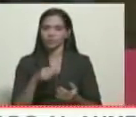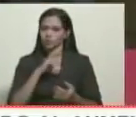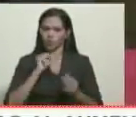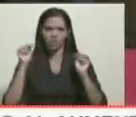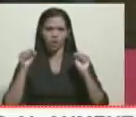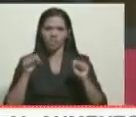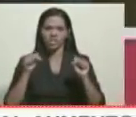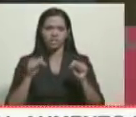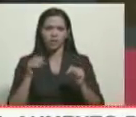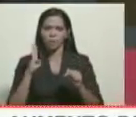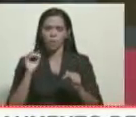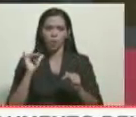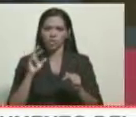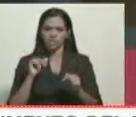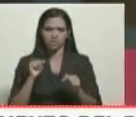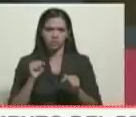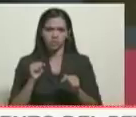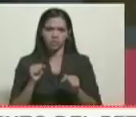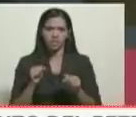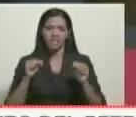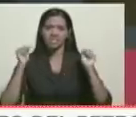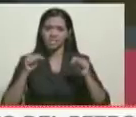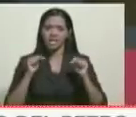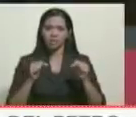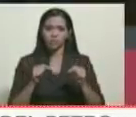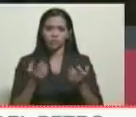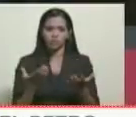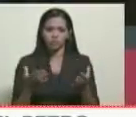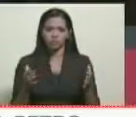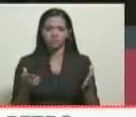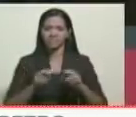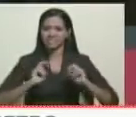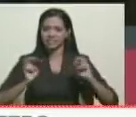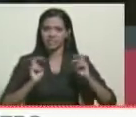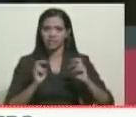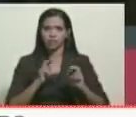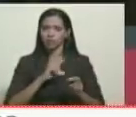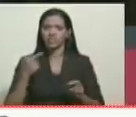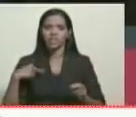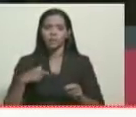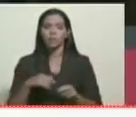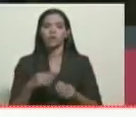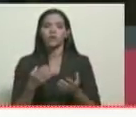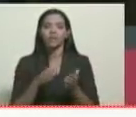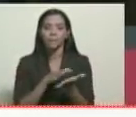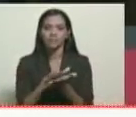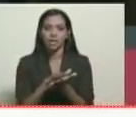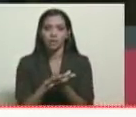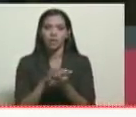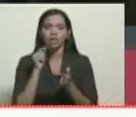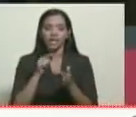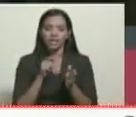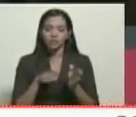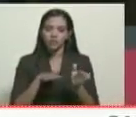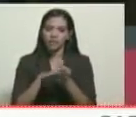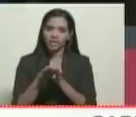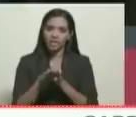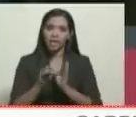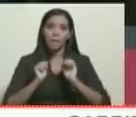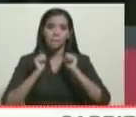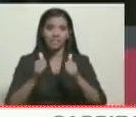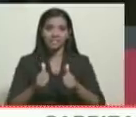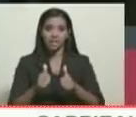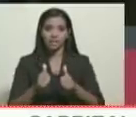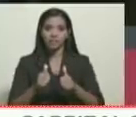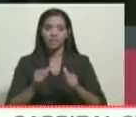a partir de ahorita, Boris, porque esto, si lo descontextualizamos, no tenemos el hilo de lo que ha ocurrido. Esto arranca a partir de la